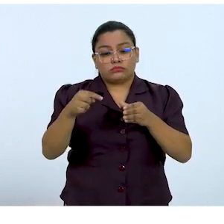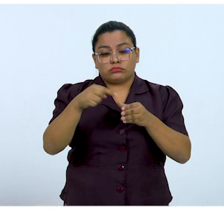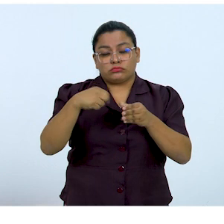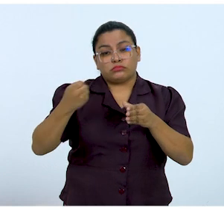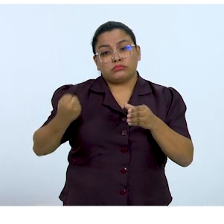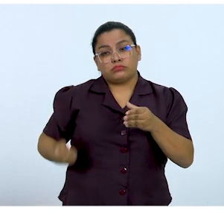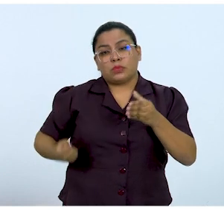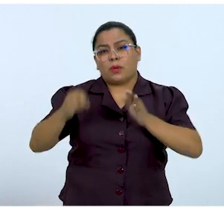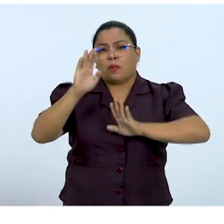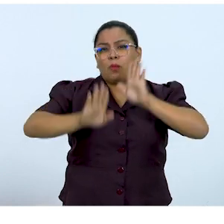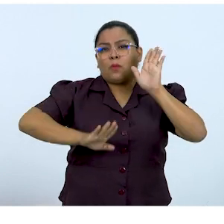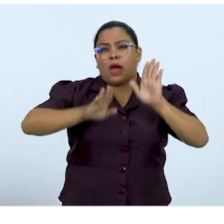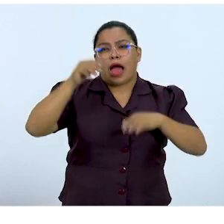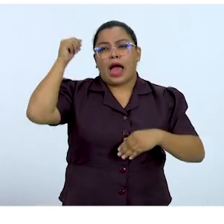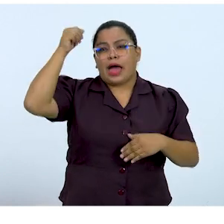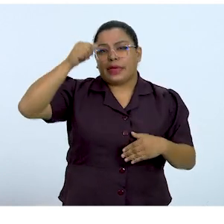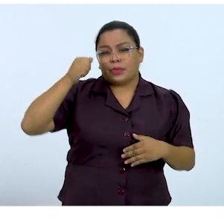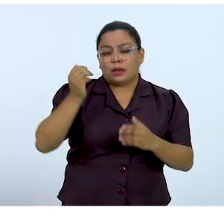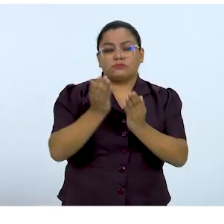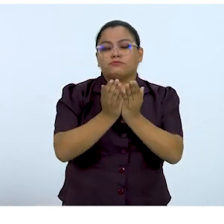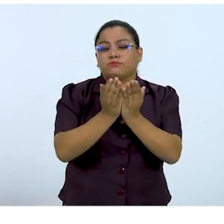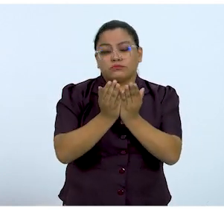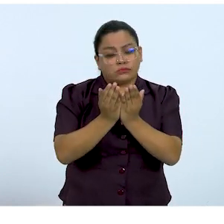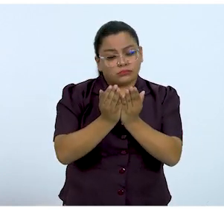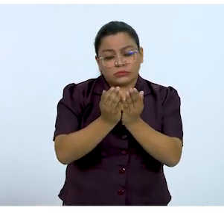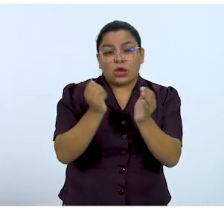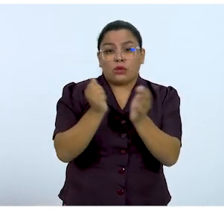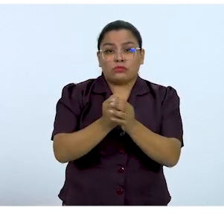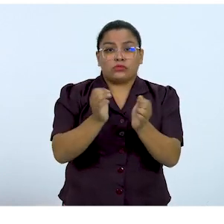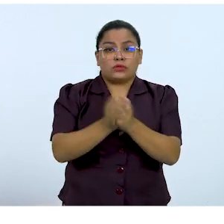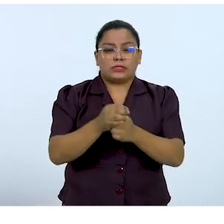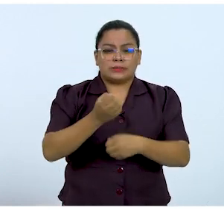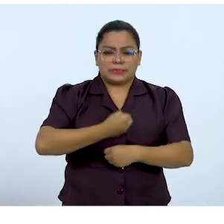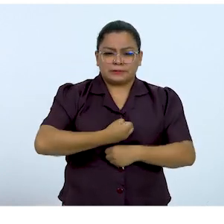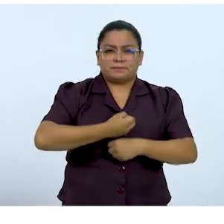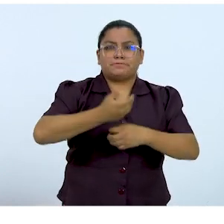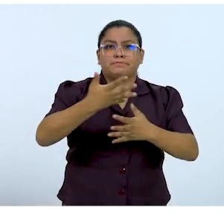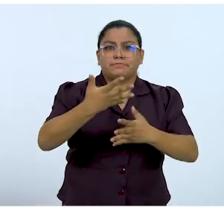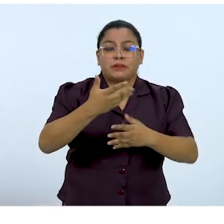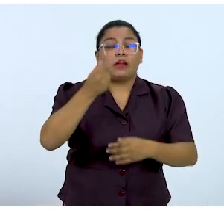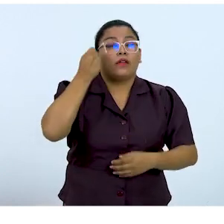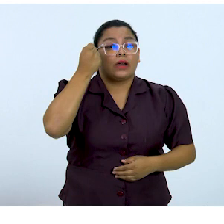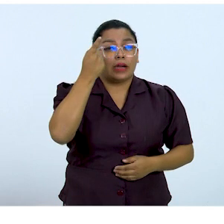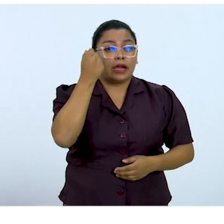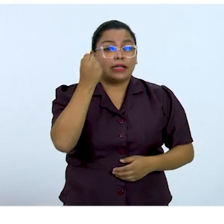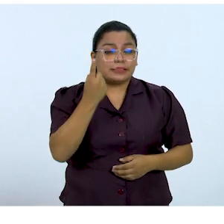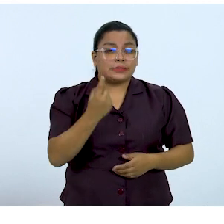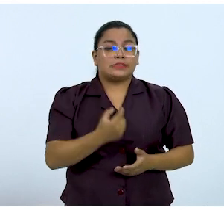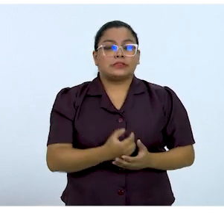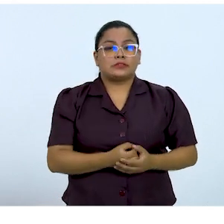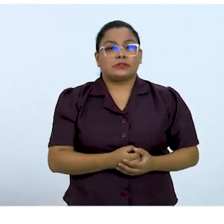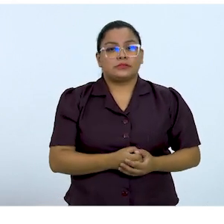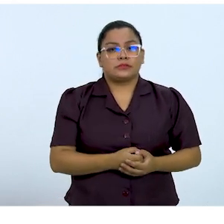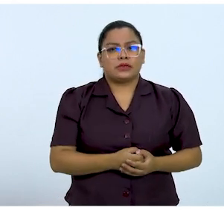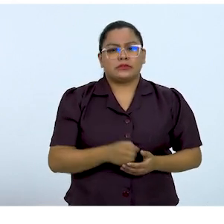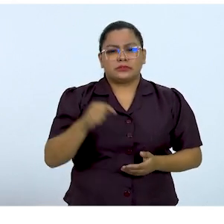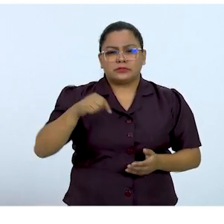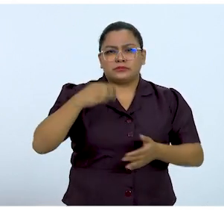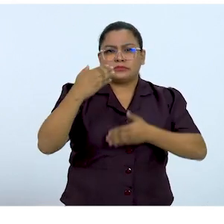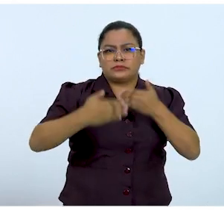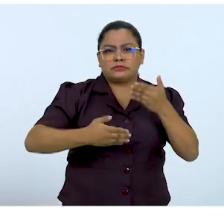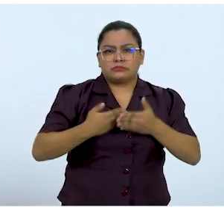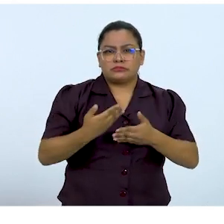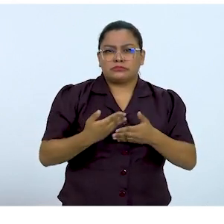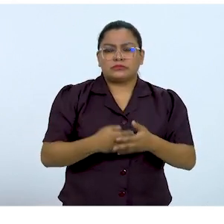estudiante participe en el análisis y la lectura del problema, expresando lo que ha comprendido sobre él. Para